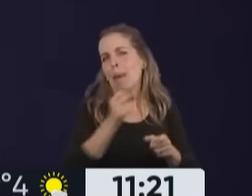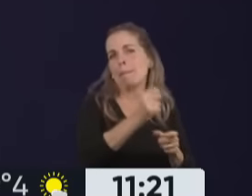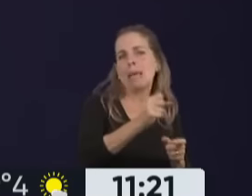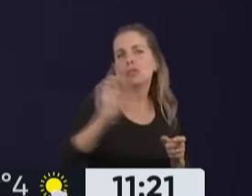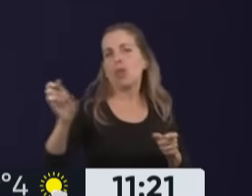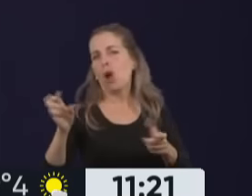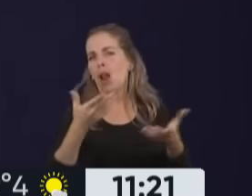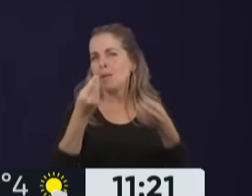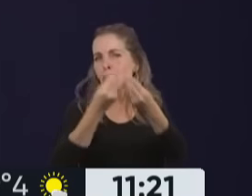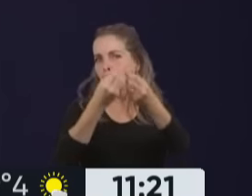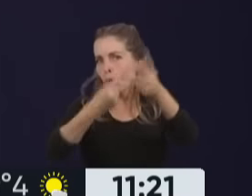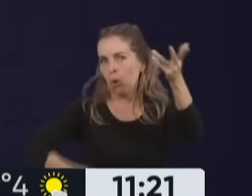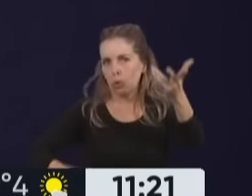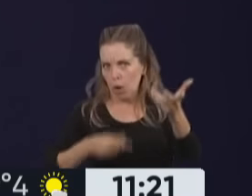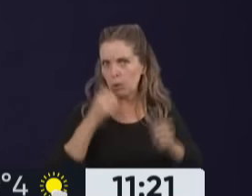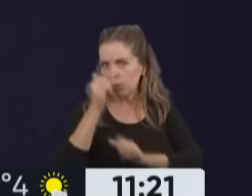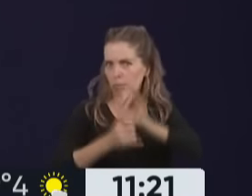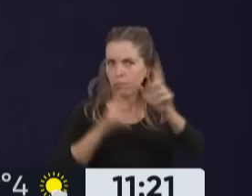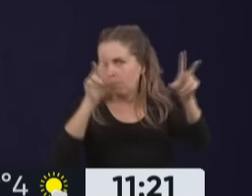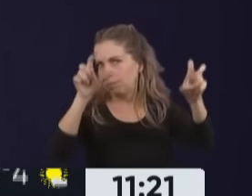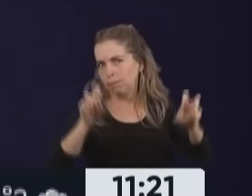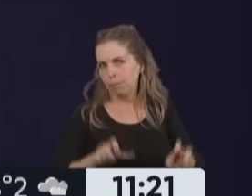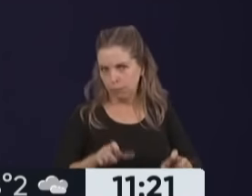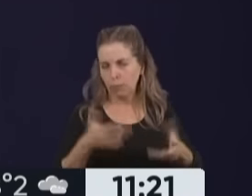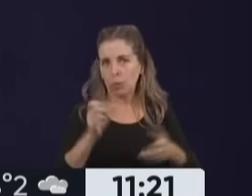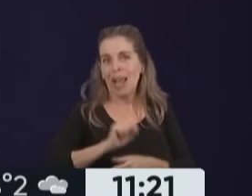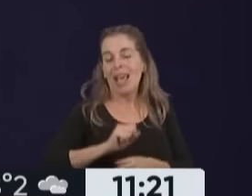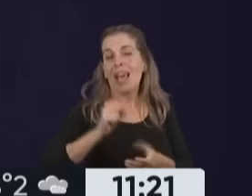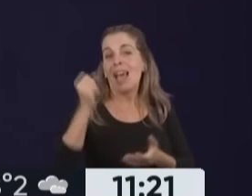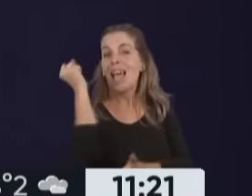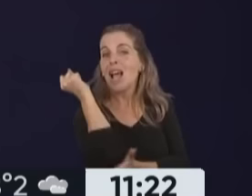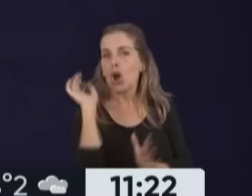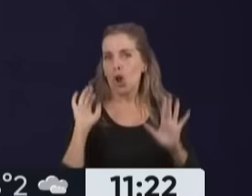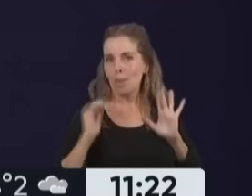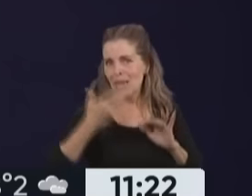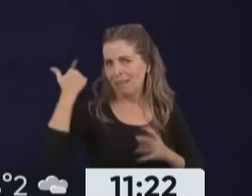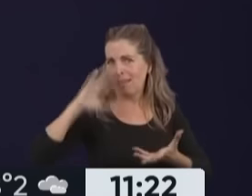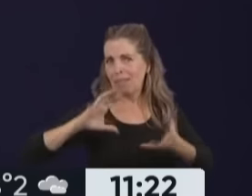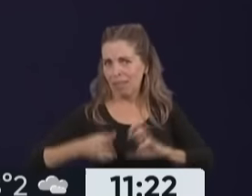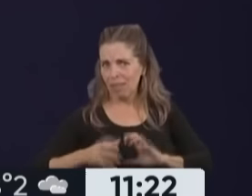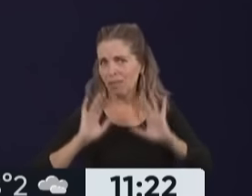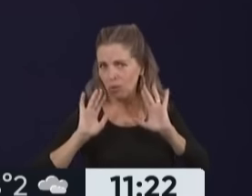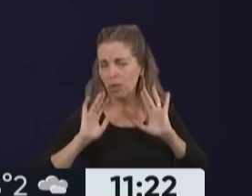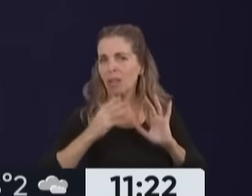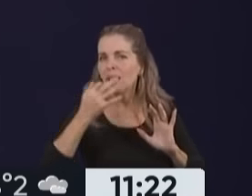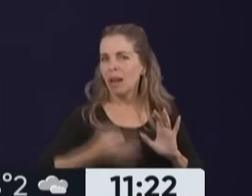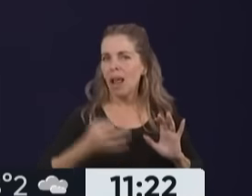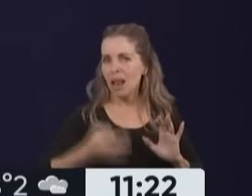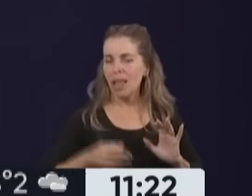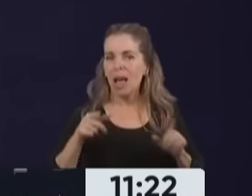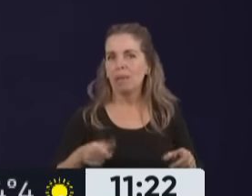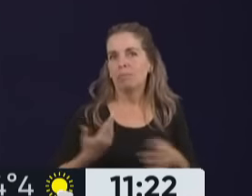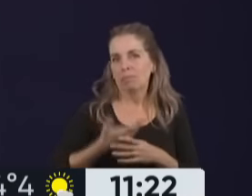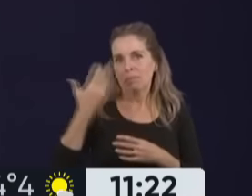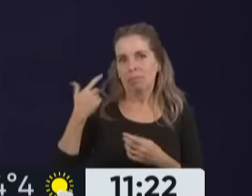más lejos, y así puedo seguirte con un montón de cuestiones de la economía que estaban absolutamente pisadas. O sea que en realidad esa